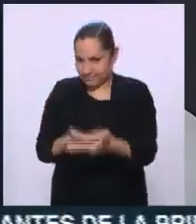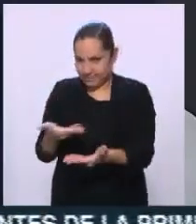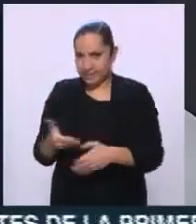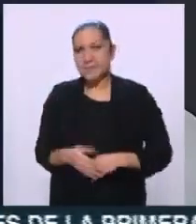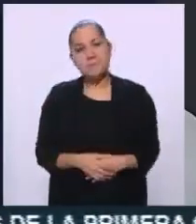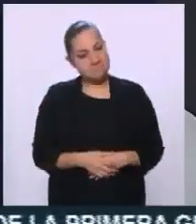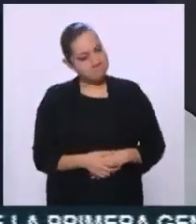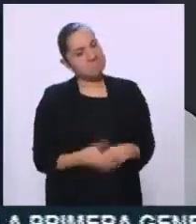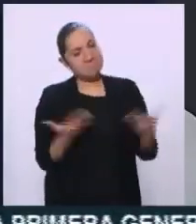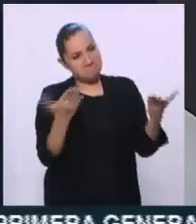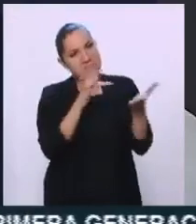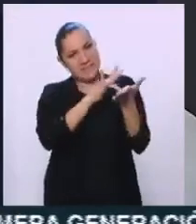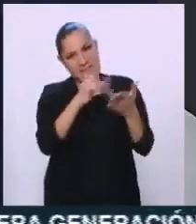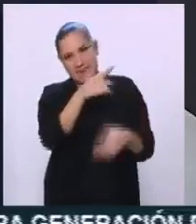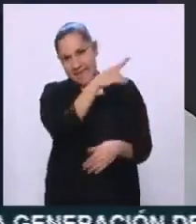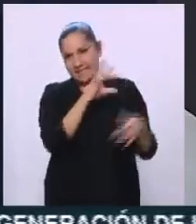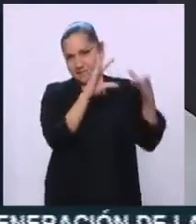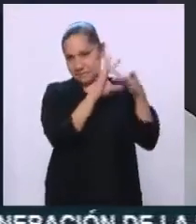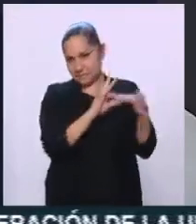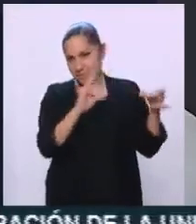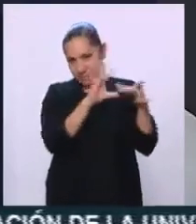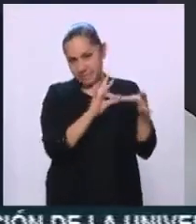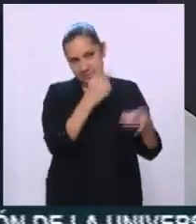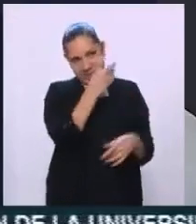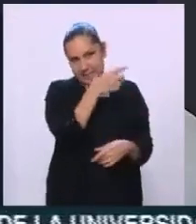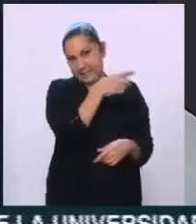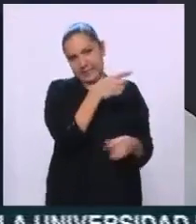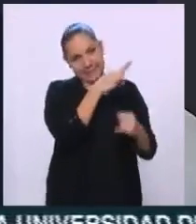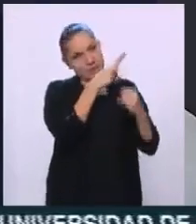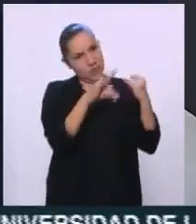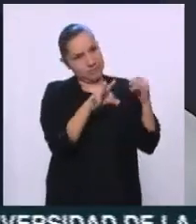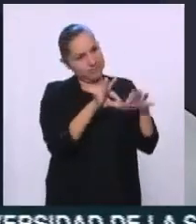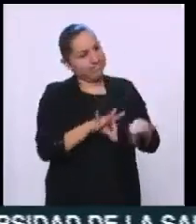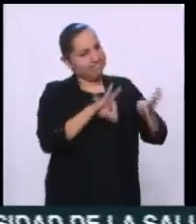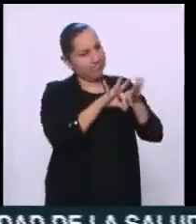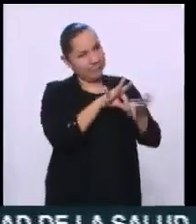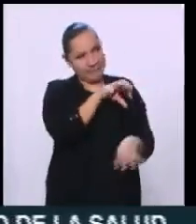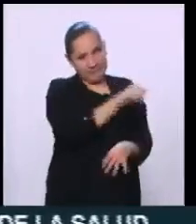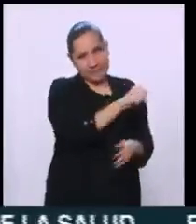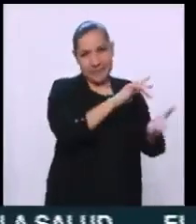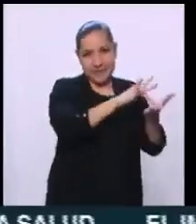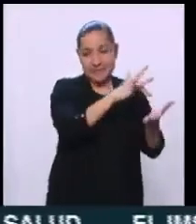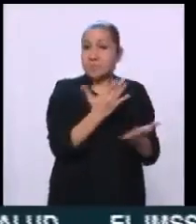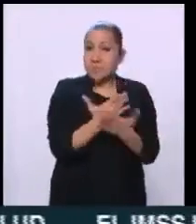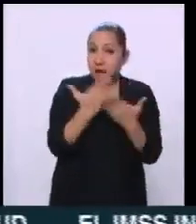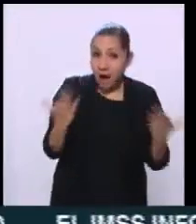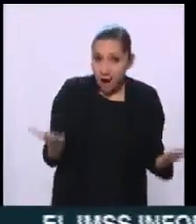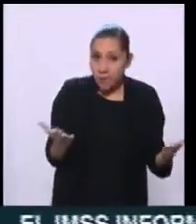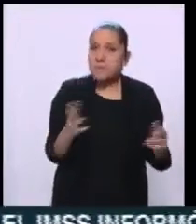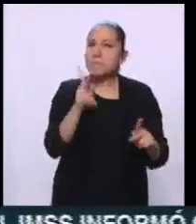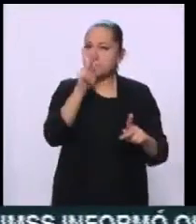Gracias. Muchísimas gracias. Bueno, gracias a ustedes por la invitación. Aquí te esperamos nuevamente. Un gusto recibirte. Y con esta información nosotros nos vamos a una pausa. No se vaya, es muy breve. Regresamos.